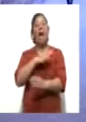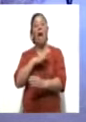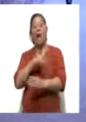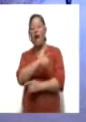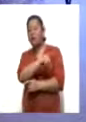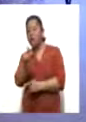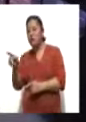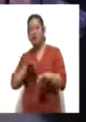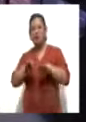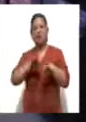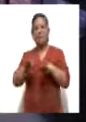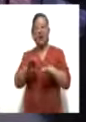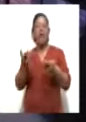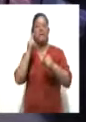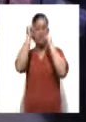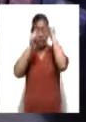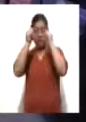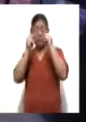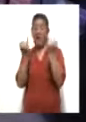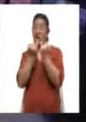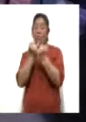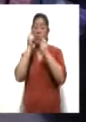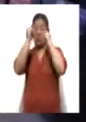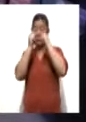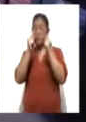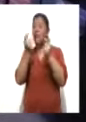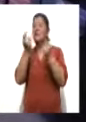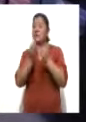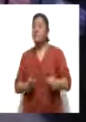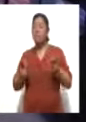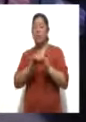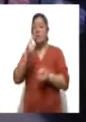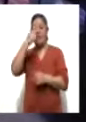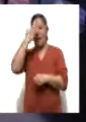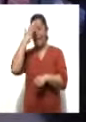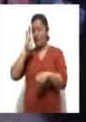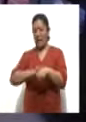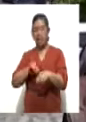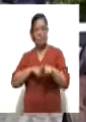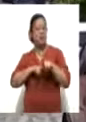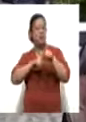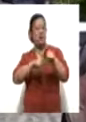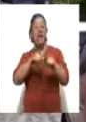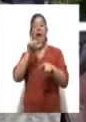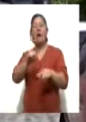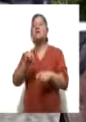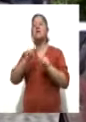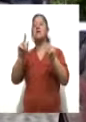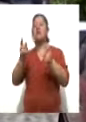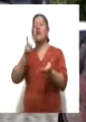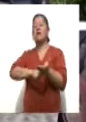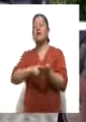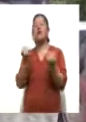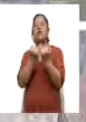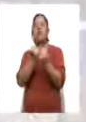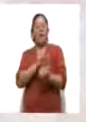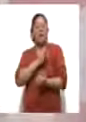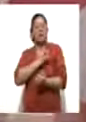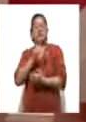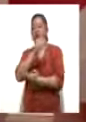que subrayó la importancia del turismo para mantener viva la memoria histórica de la entidad y el sentido de pertenencia entre la